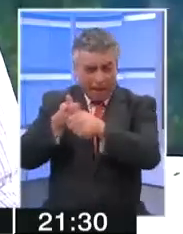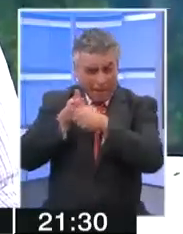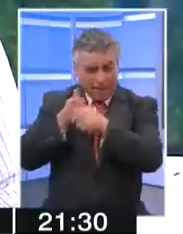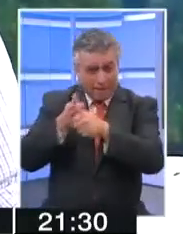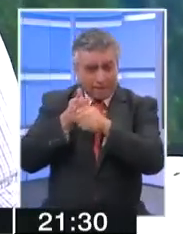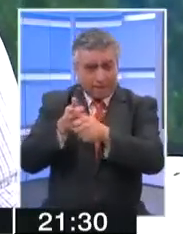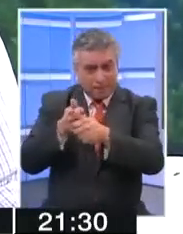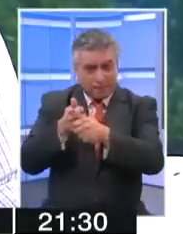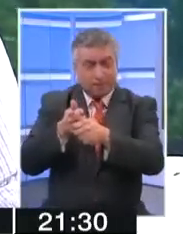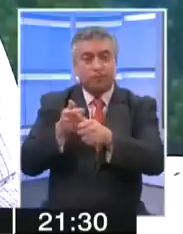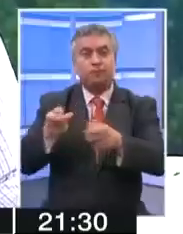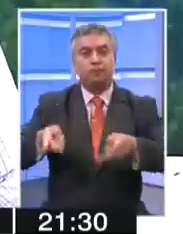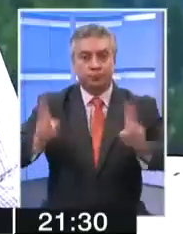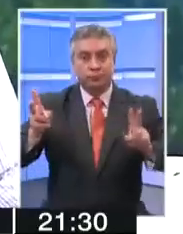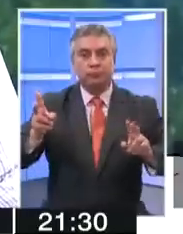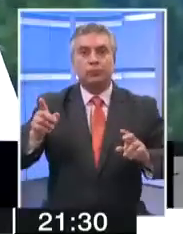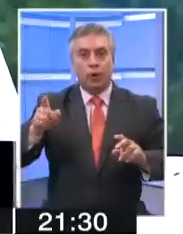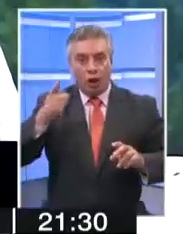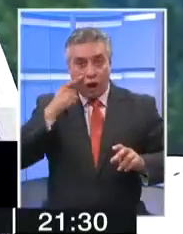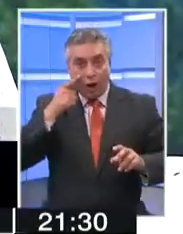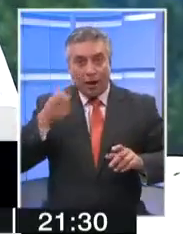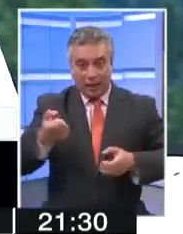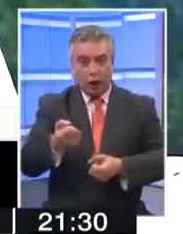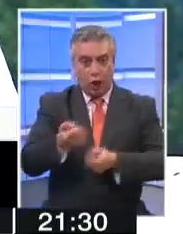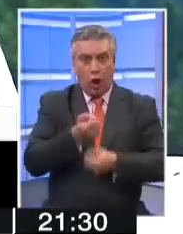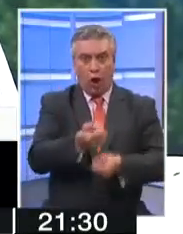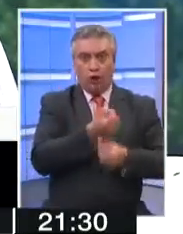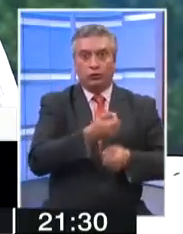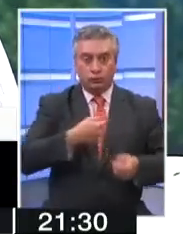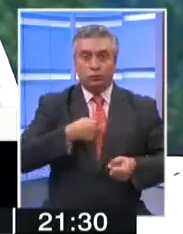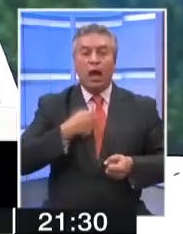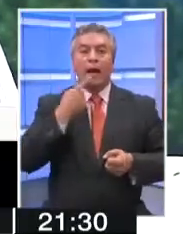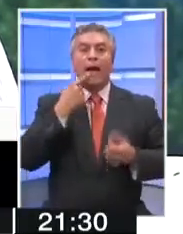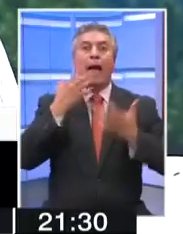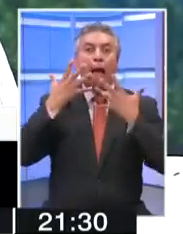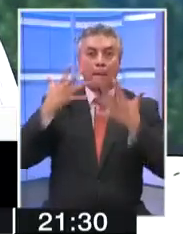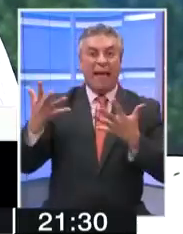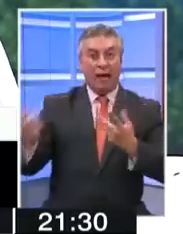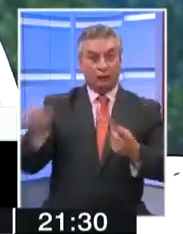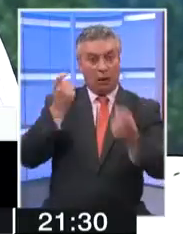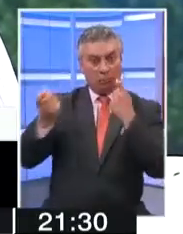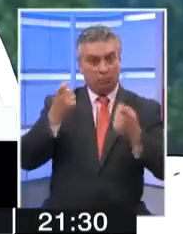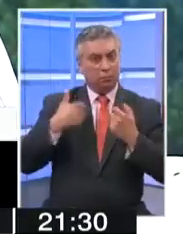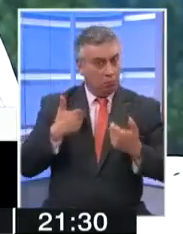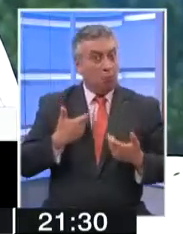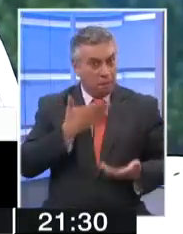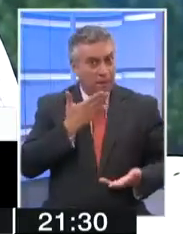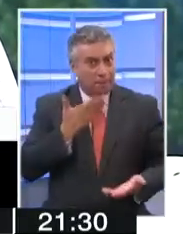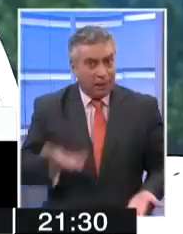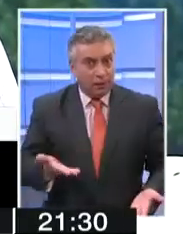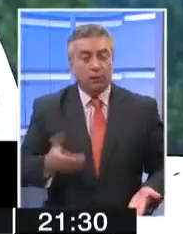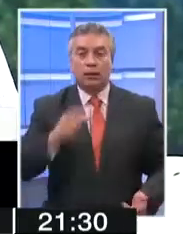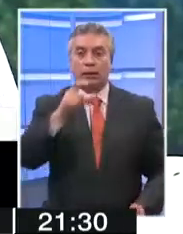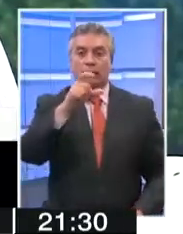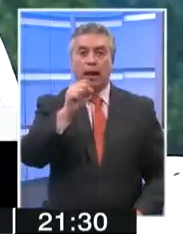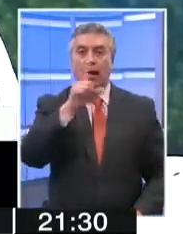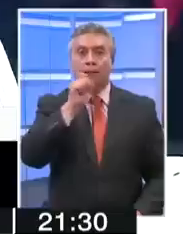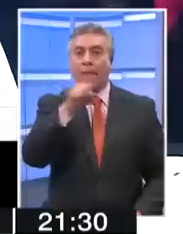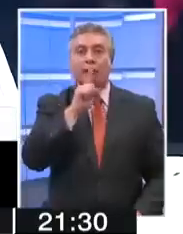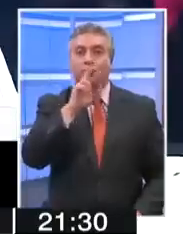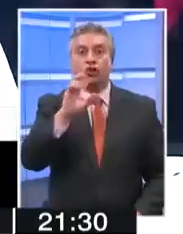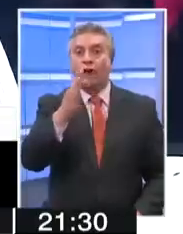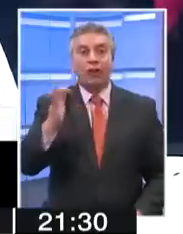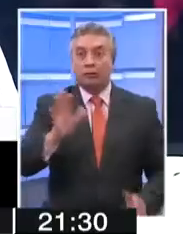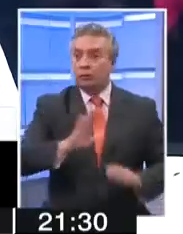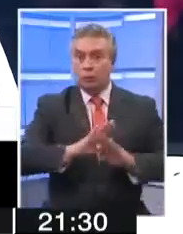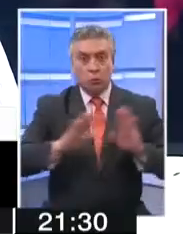hemos echado muchos actores políticos en contra de este alcalde, que incluso nos han amenazado. Esa decisión de catástrofe, yo no tengo ningún llamado,